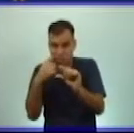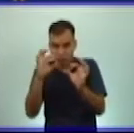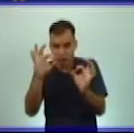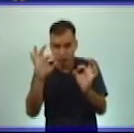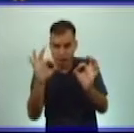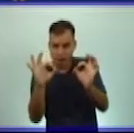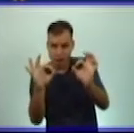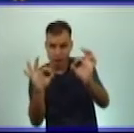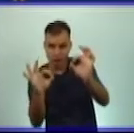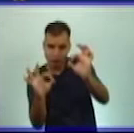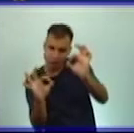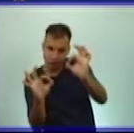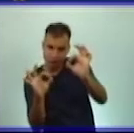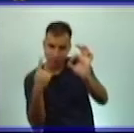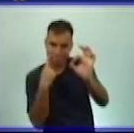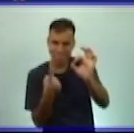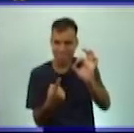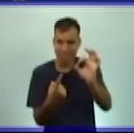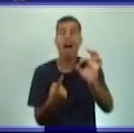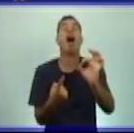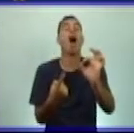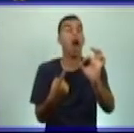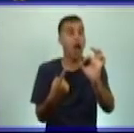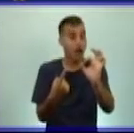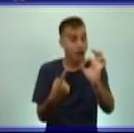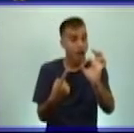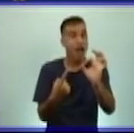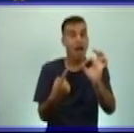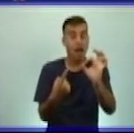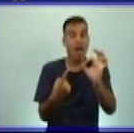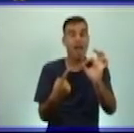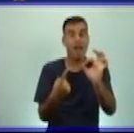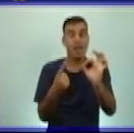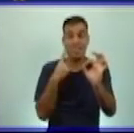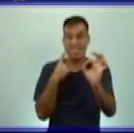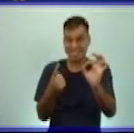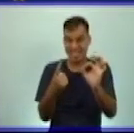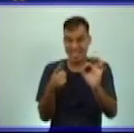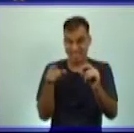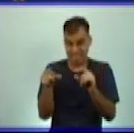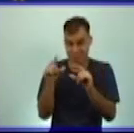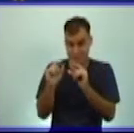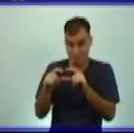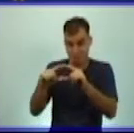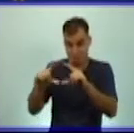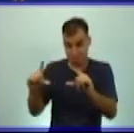balanza. Es decir, que se observa que el dispositivo